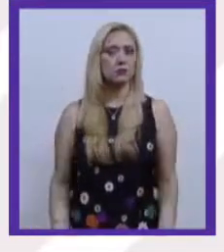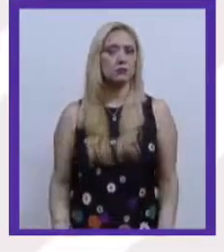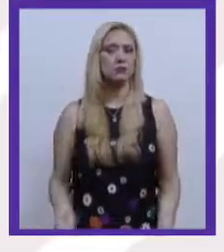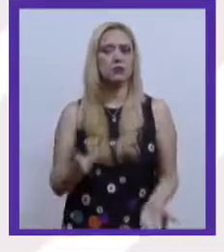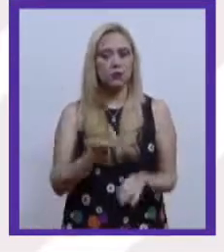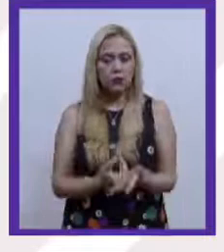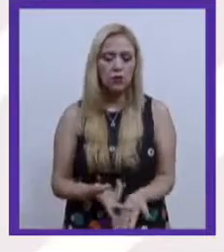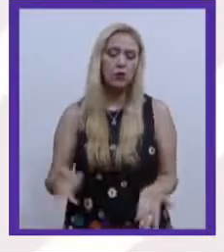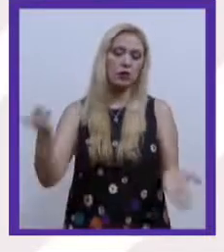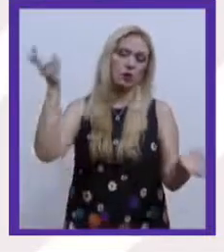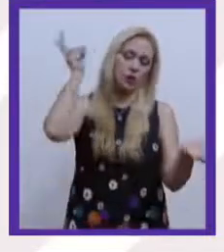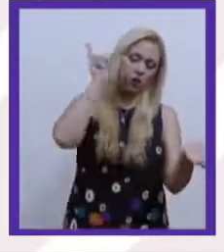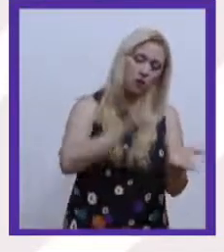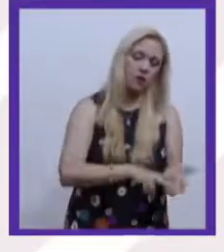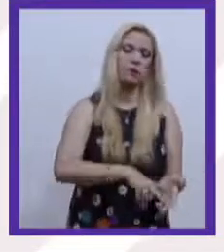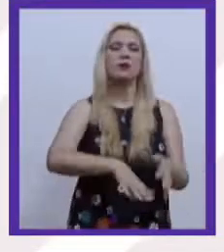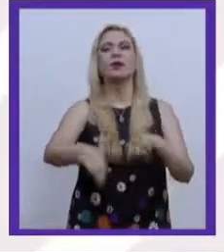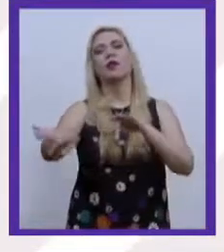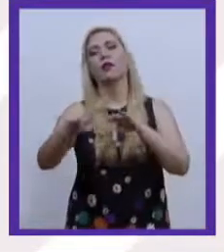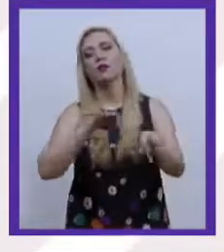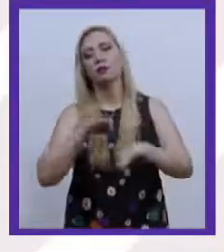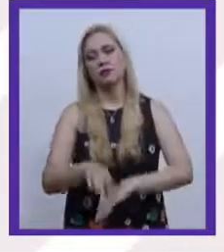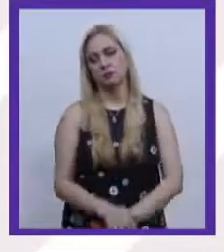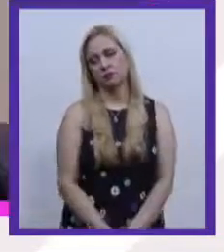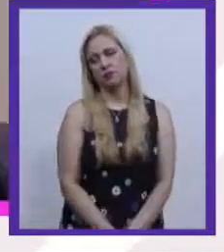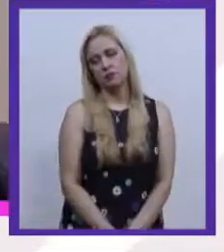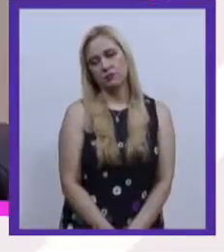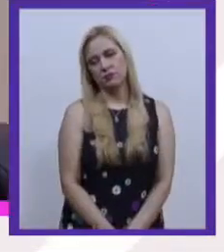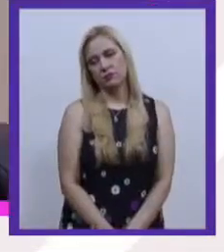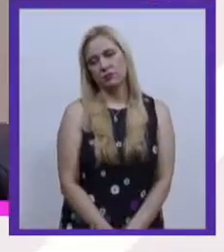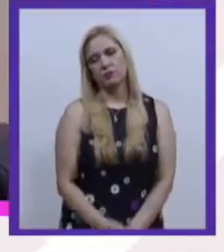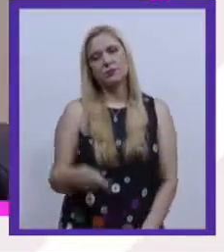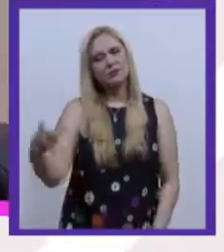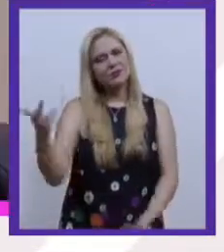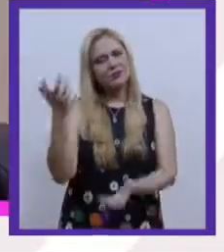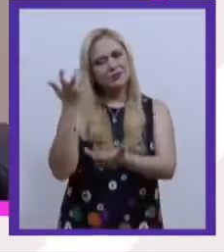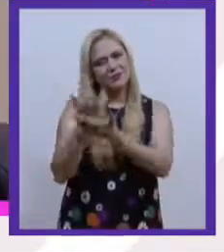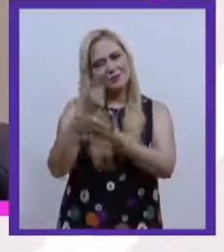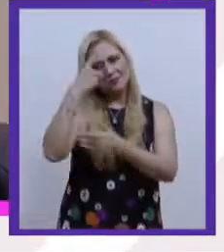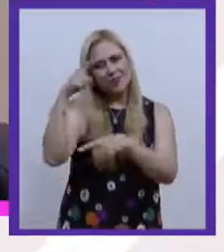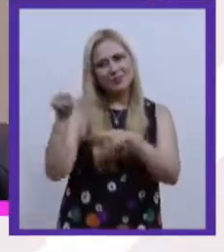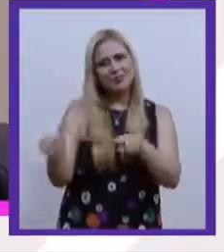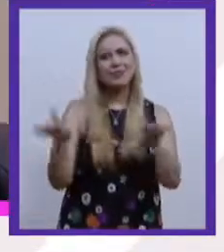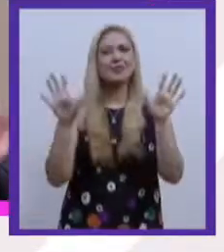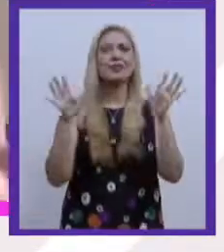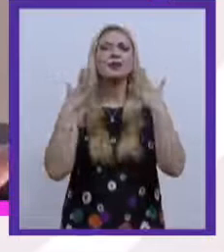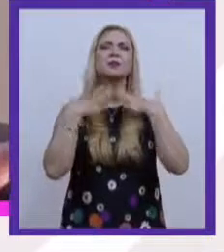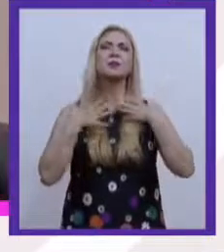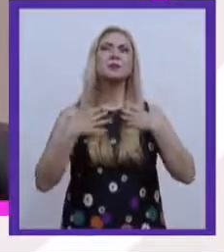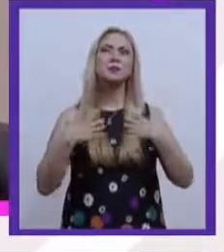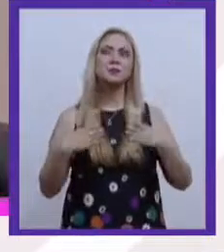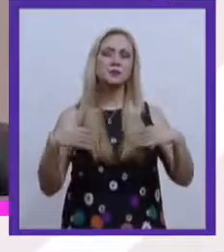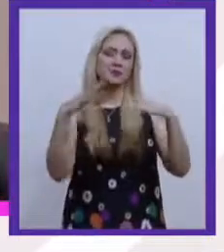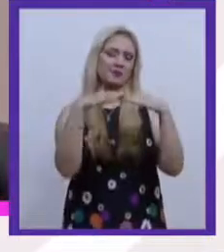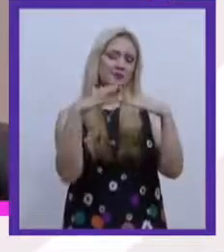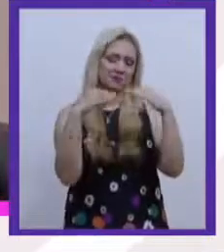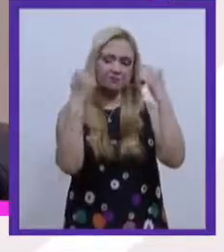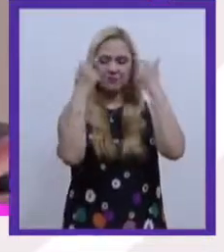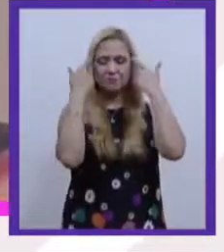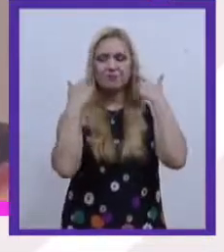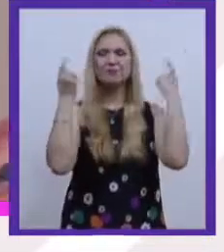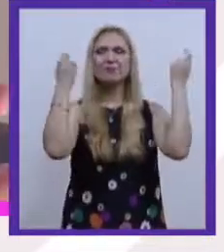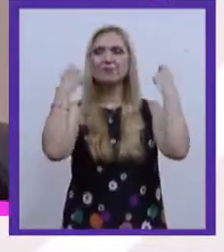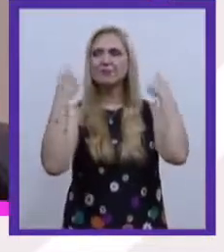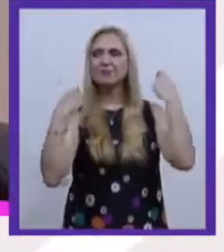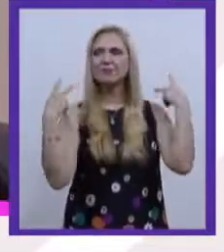nuevamente en horas de trabajo y no realmente a tener tu tiempo para ti misma, porque además uno cree que entre más tiempo